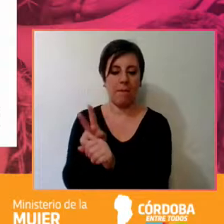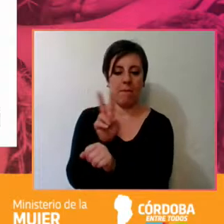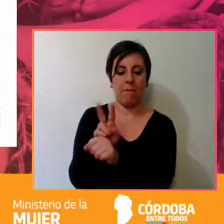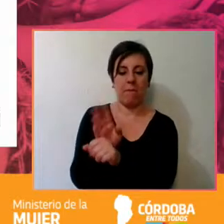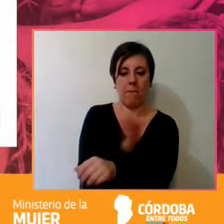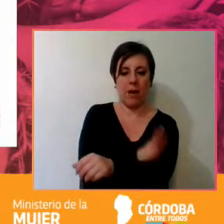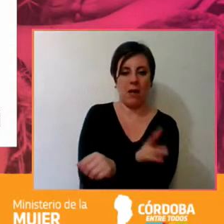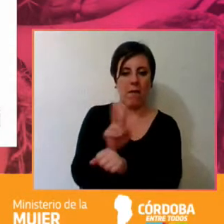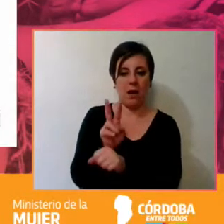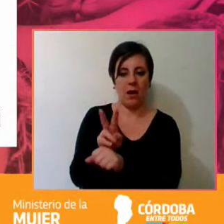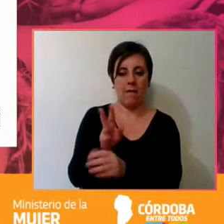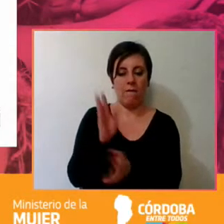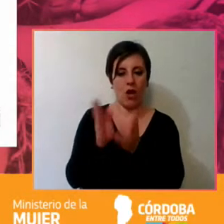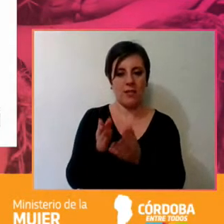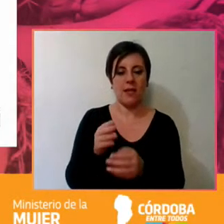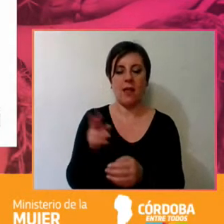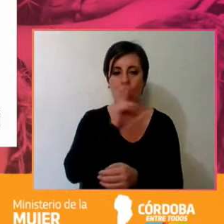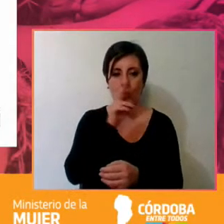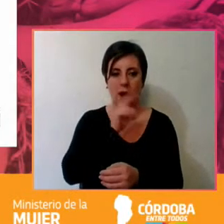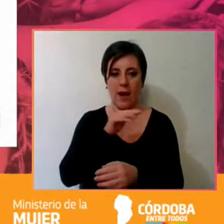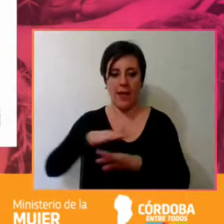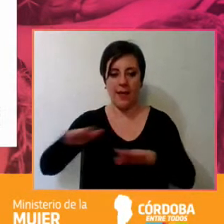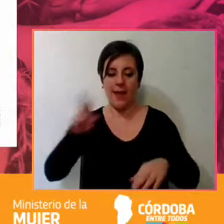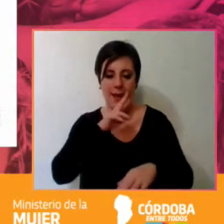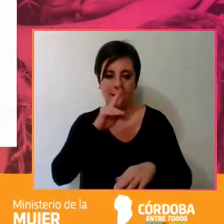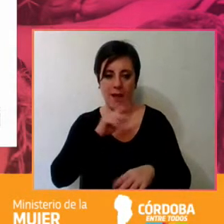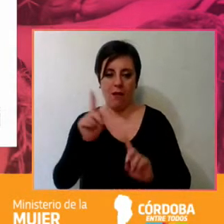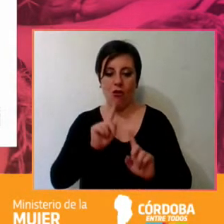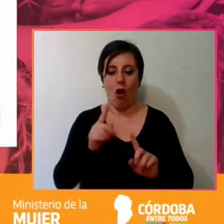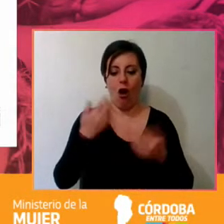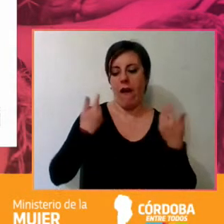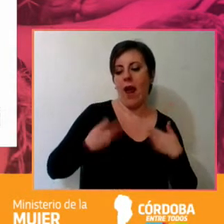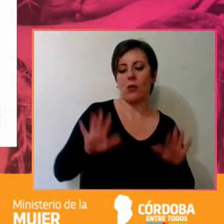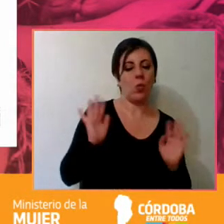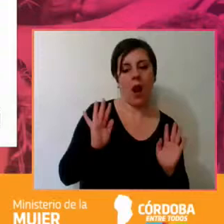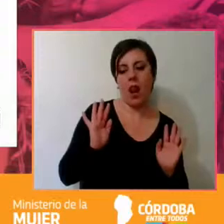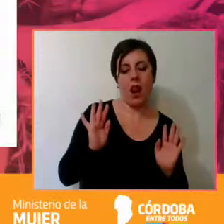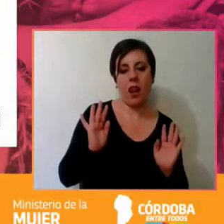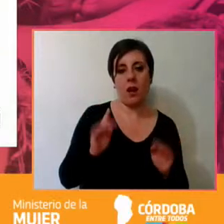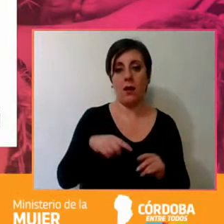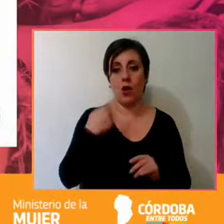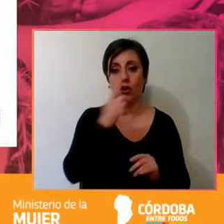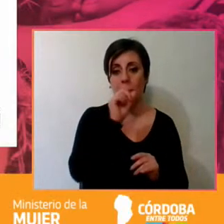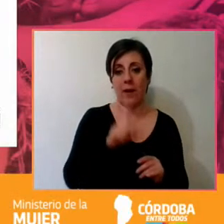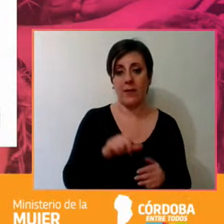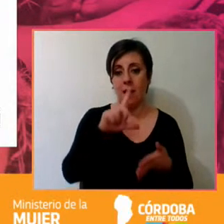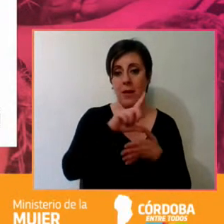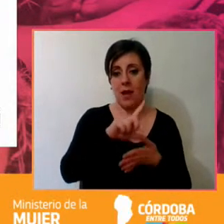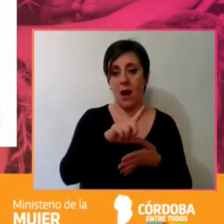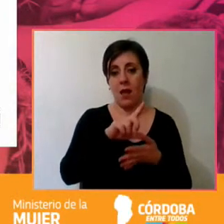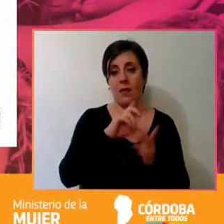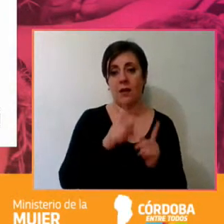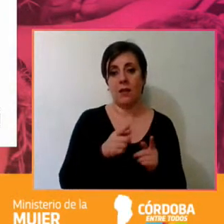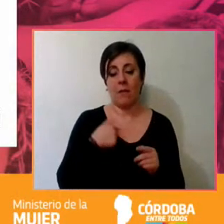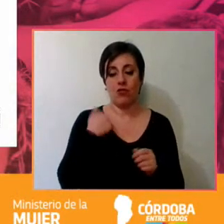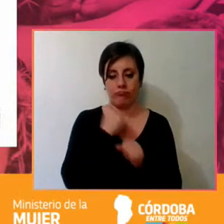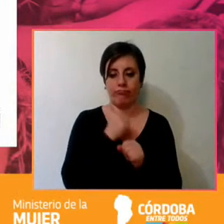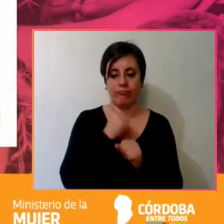contra mujeres y niñas, y no naturalizarlo. Fíjense ustedes que en otro país de América Latina, donde también me ha tocado